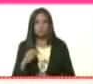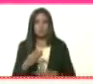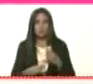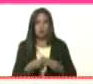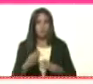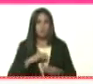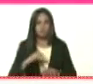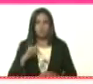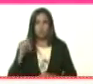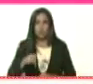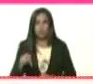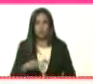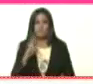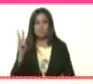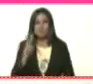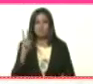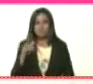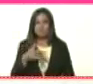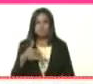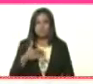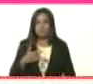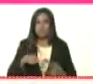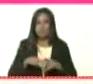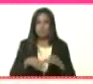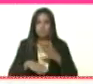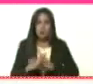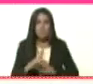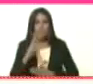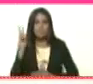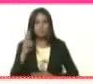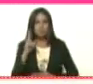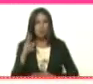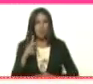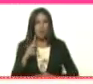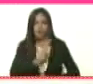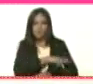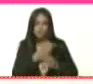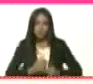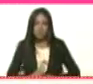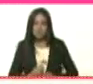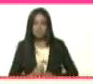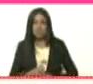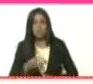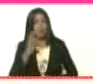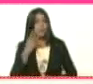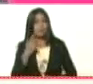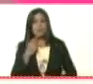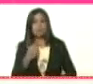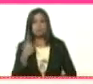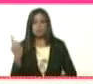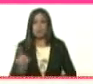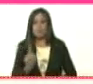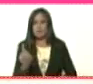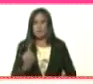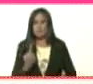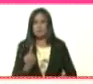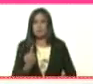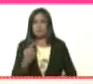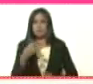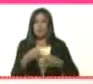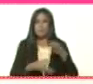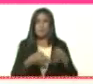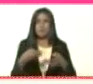hoy. Venezuela, cuando decimos vamos hacia la Venezuela potencia, no es solamente una premisa o